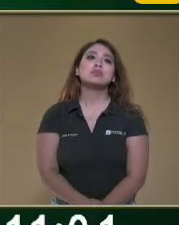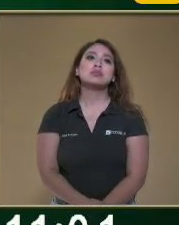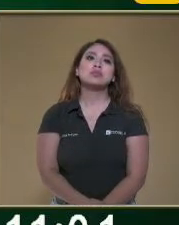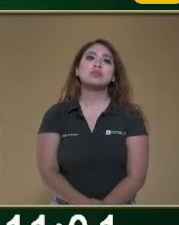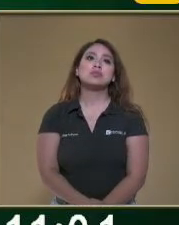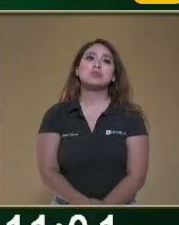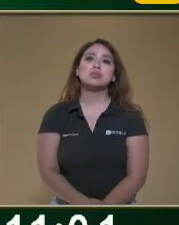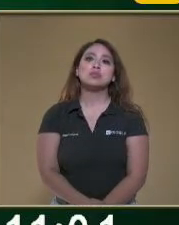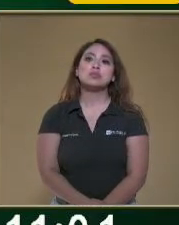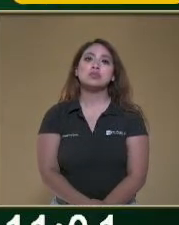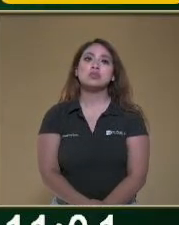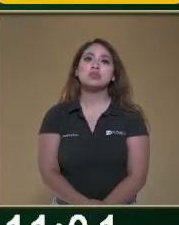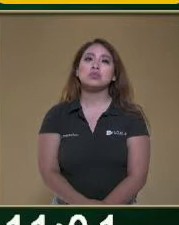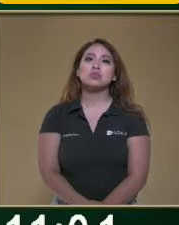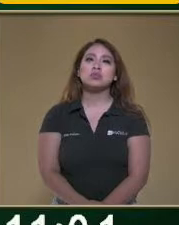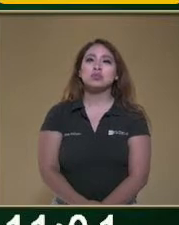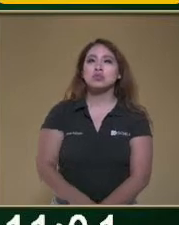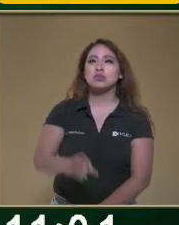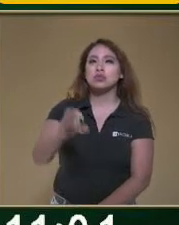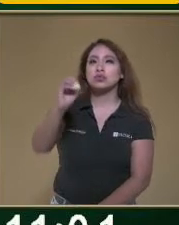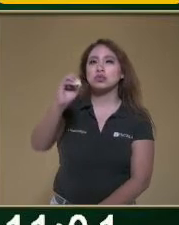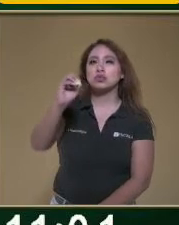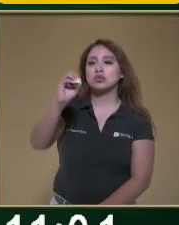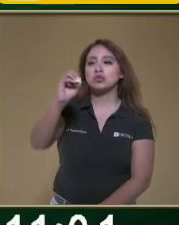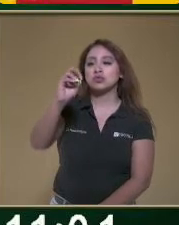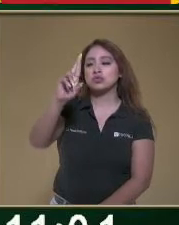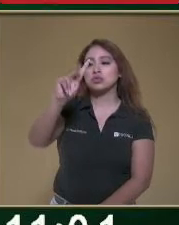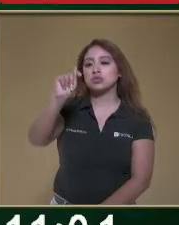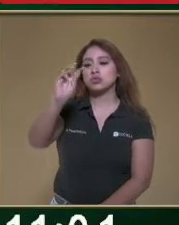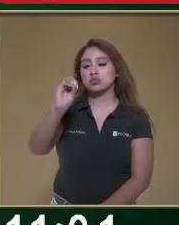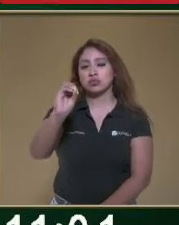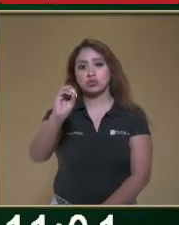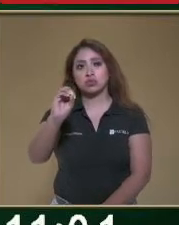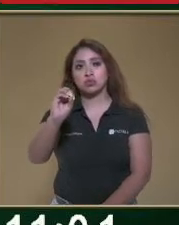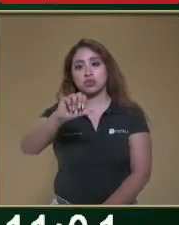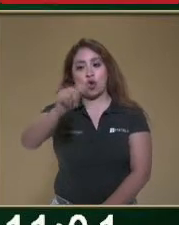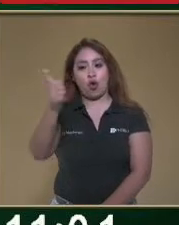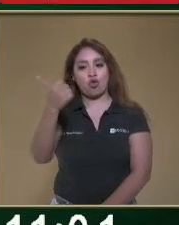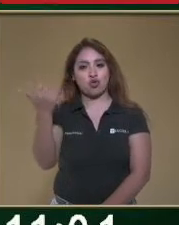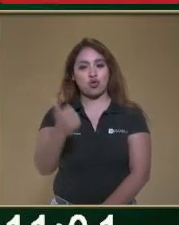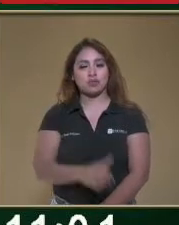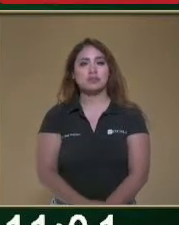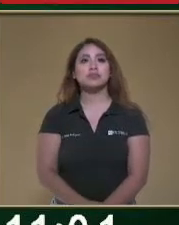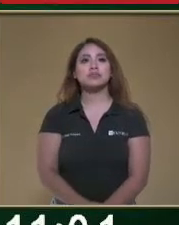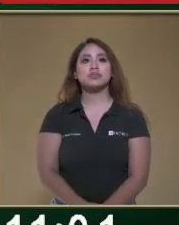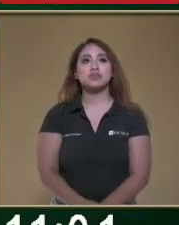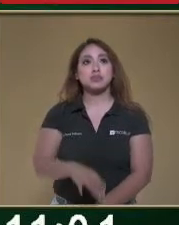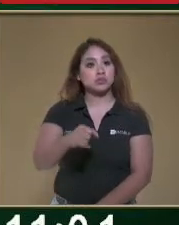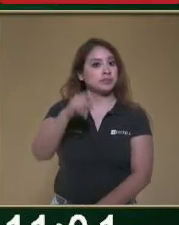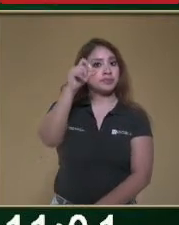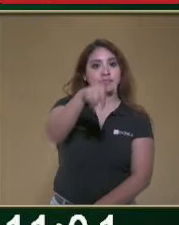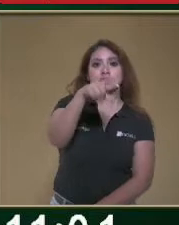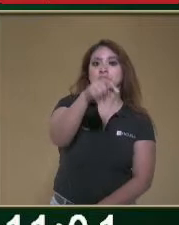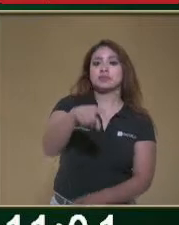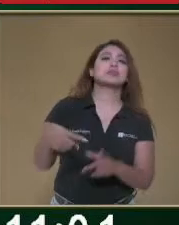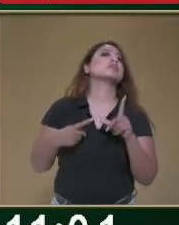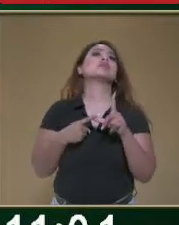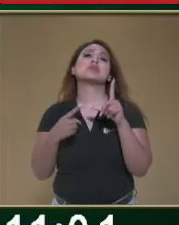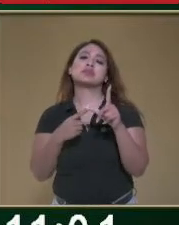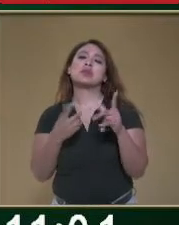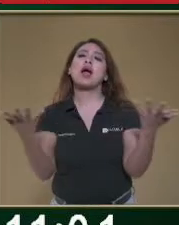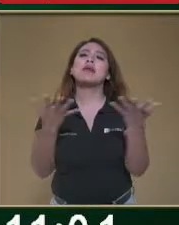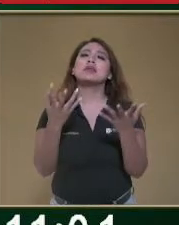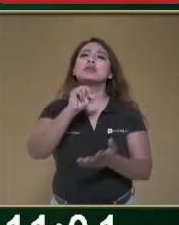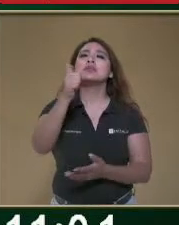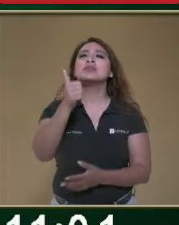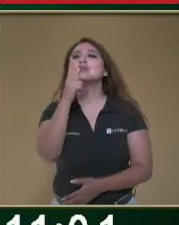maestrana? Otro. Así es, la palabra otro. Y con estas mismas letras vamos a tratar de formar otra.